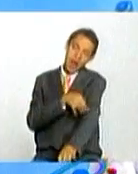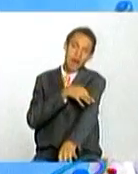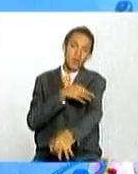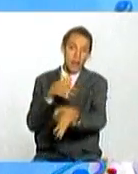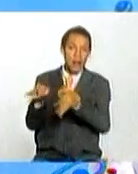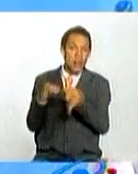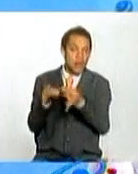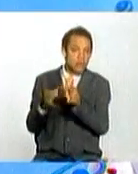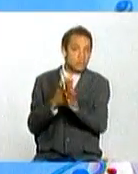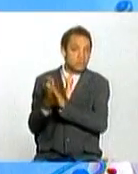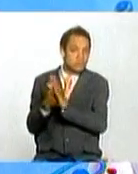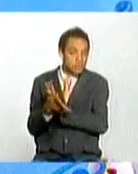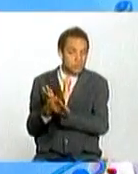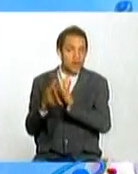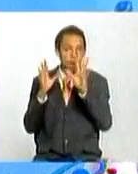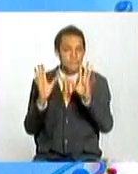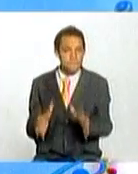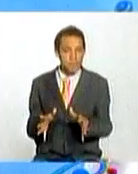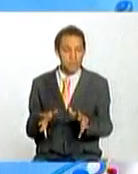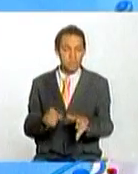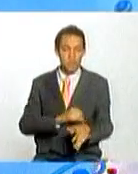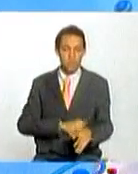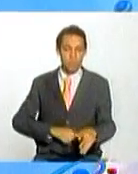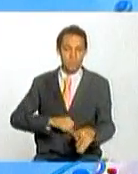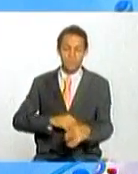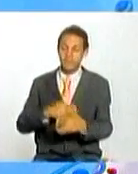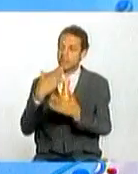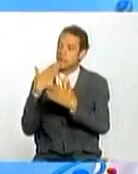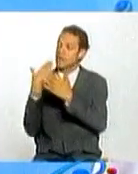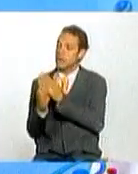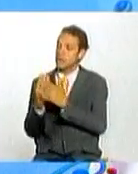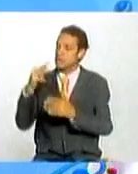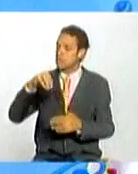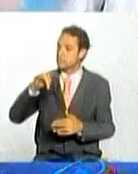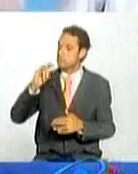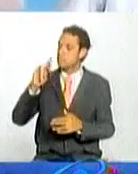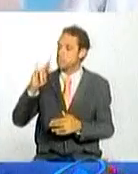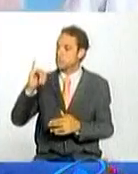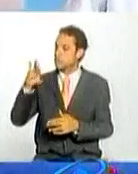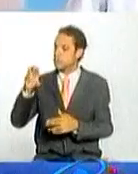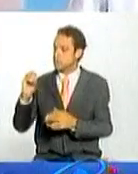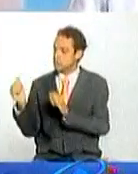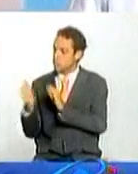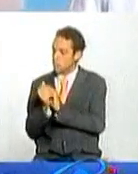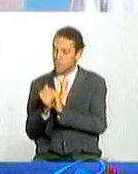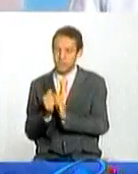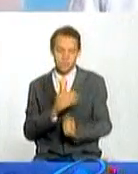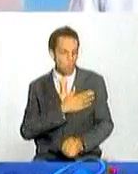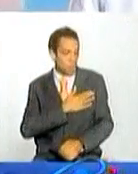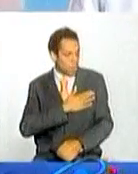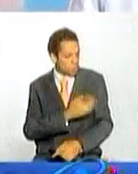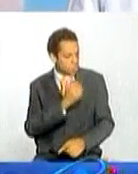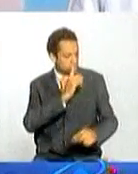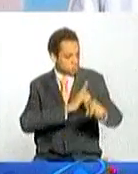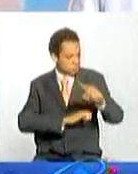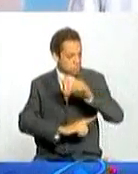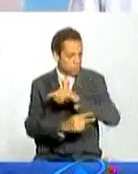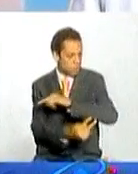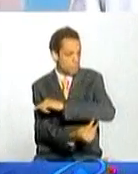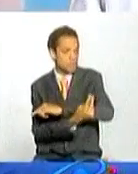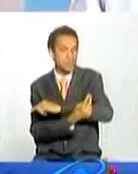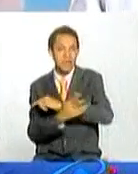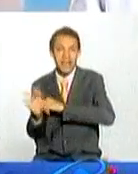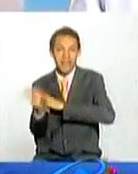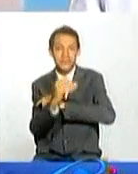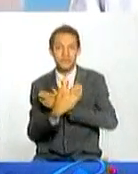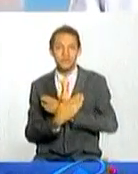la oportunidad de hacer un examen preventivo. Doctor Mauricio, muchas gracias por estar con nosotros. Muchas gracias, doctor Enrique. Muchas gracias a